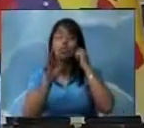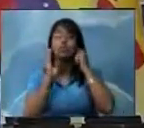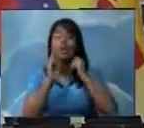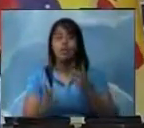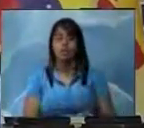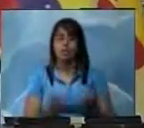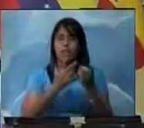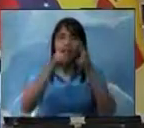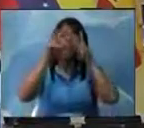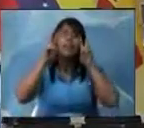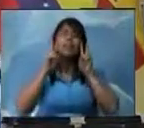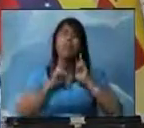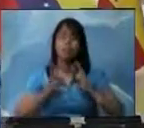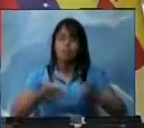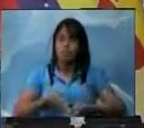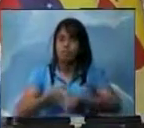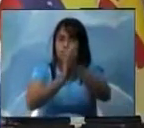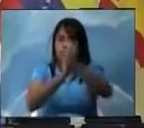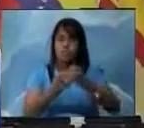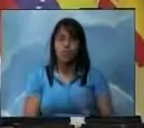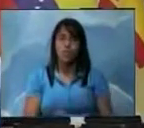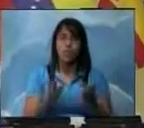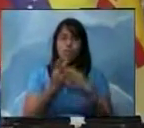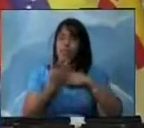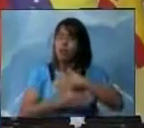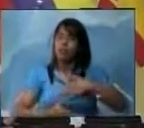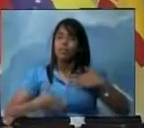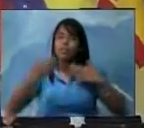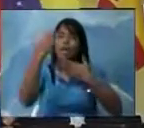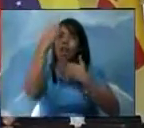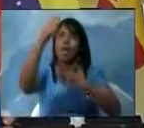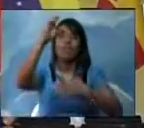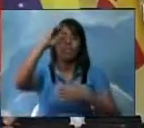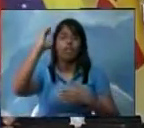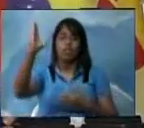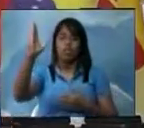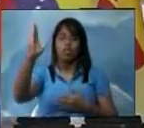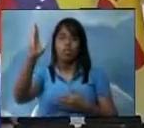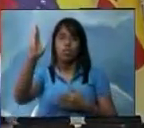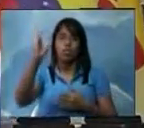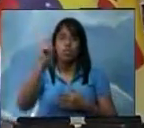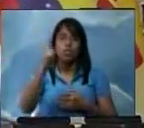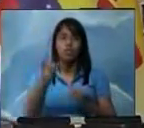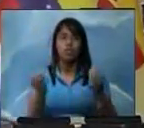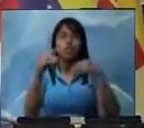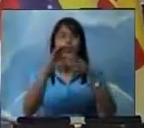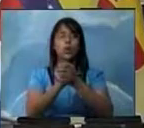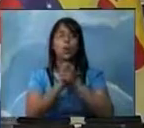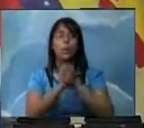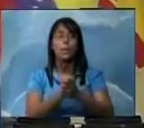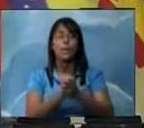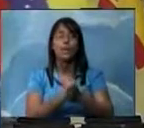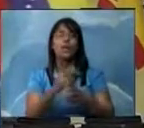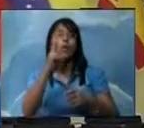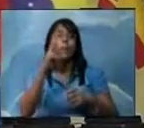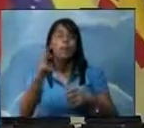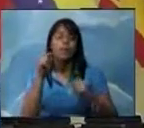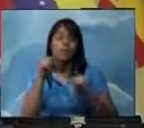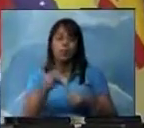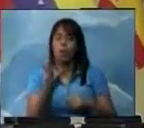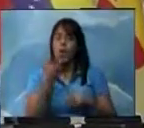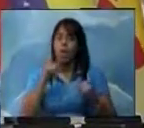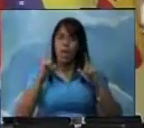vida limpia, una vida recta, una vida agradable delante de Dios. Y sus compañeros, viendo